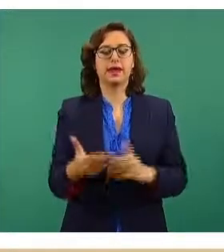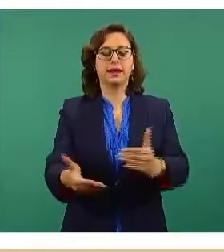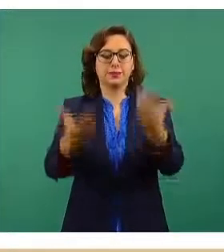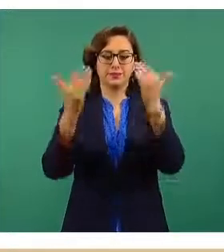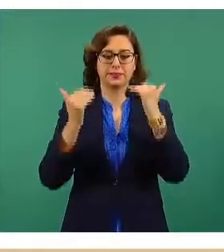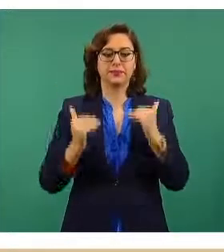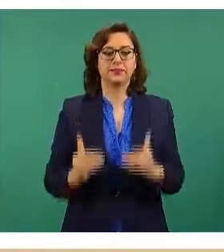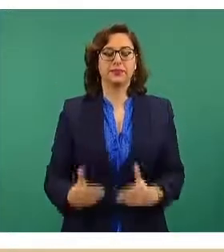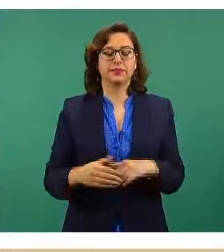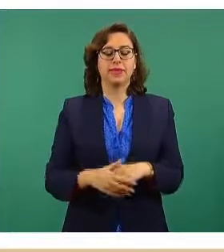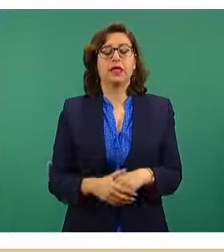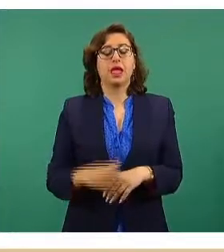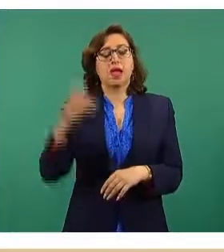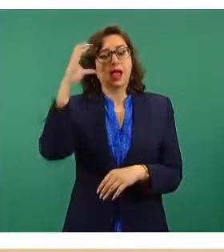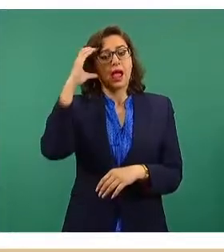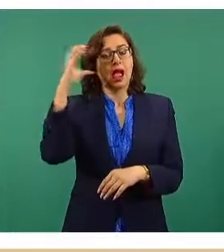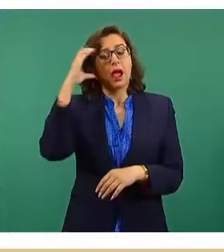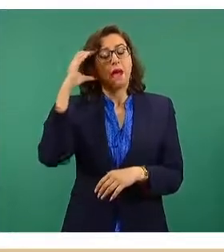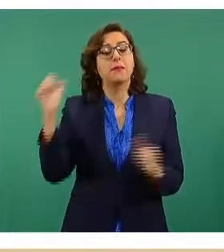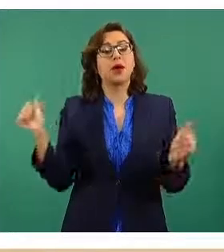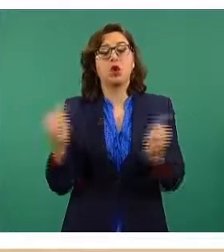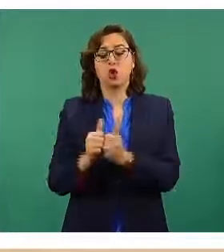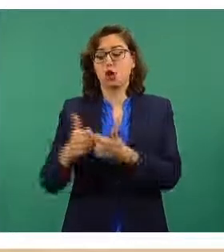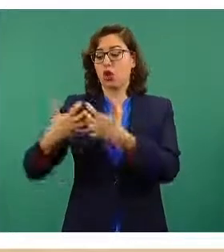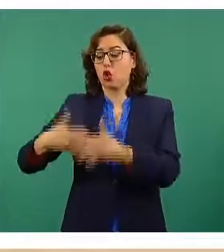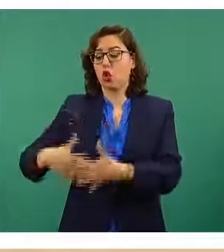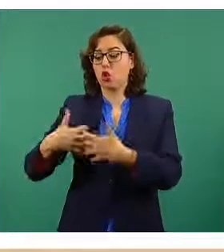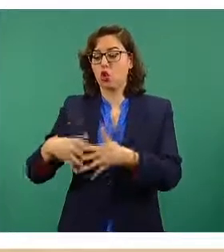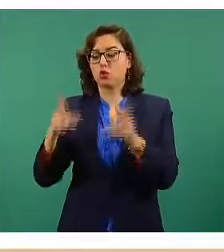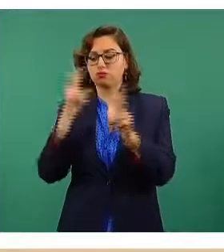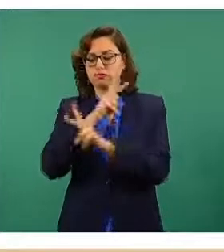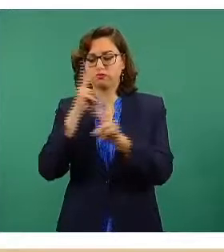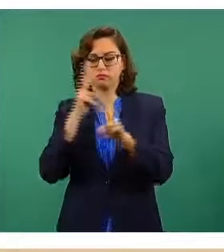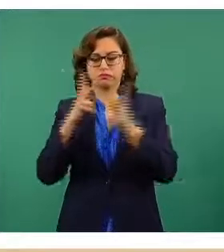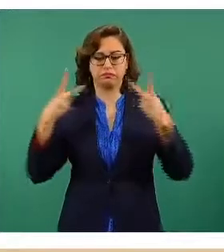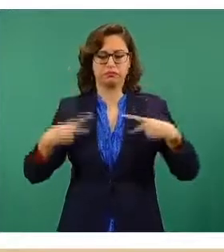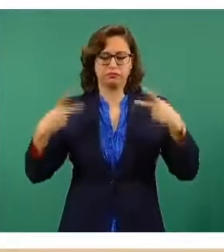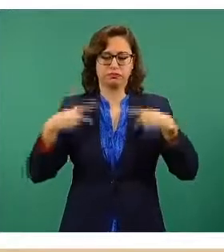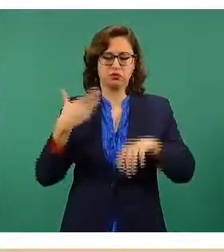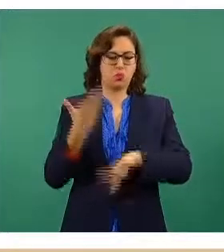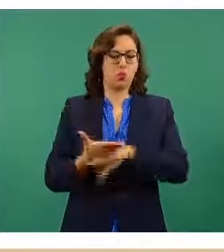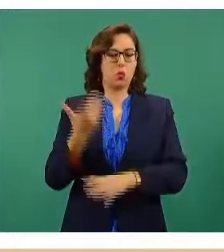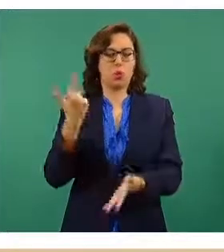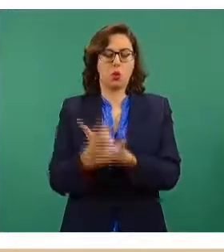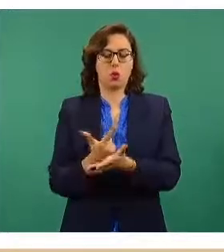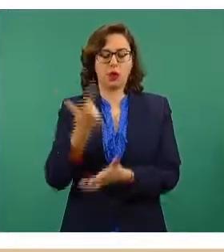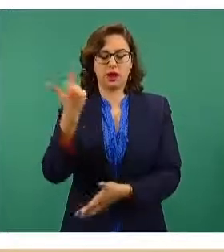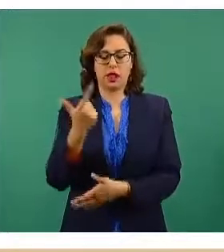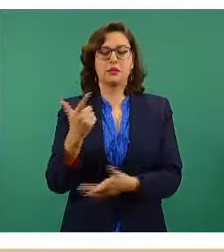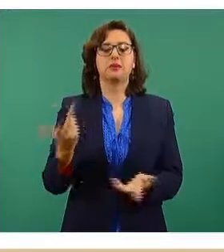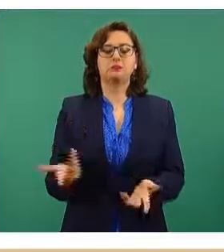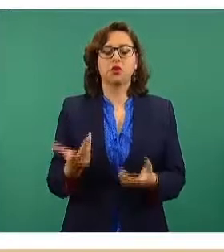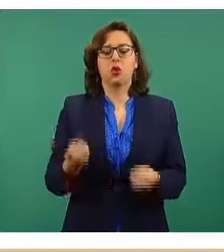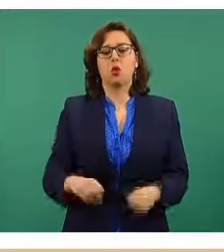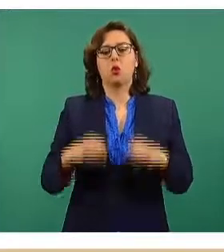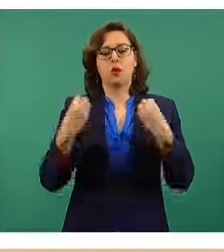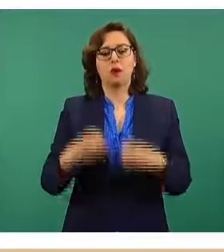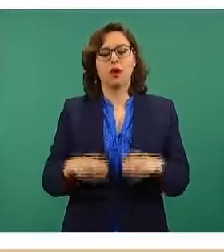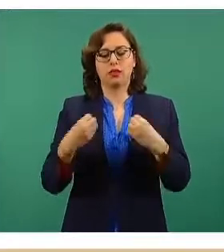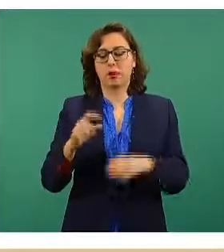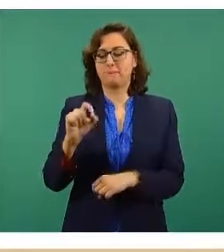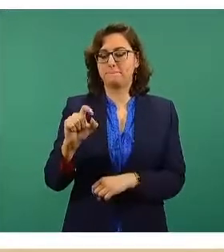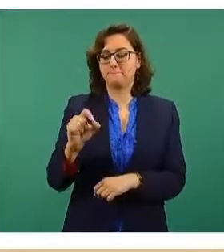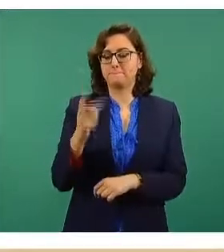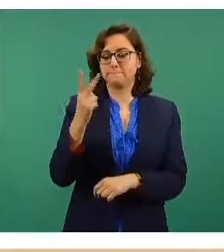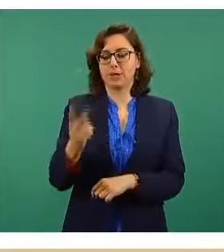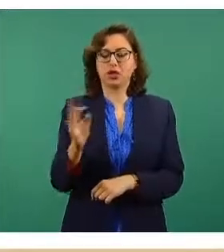que requieren atención crítica, las personas enfermas que están alojadas en esas unidades, 22%. De repente hay